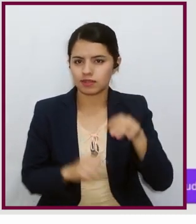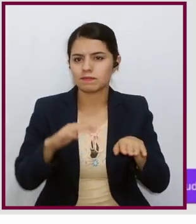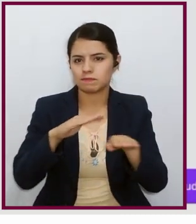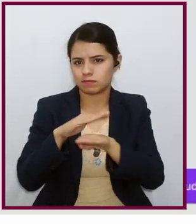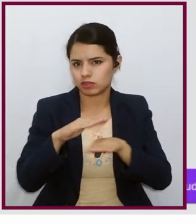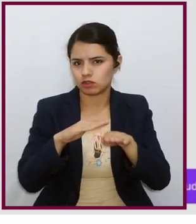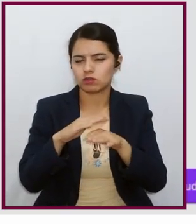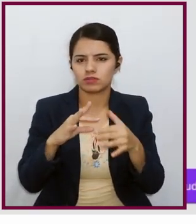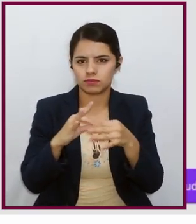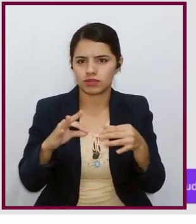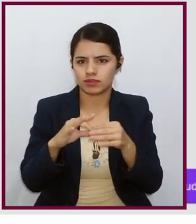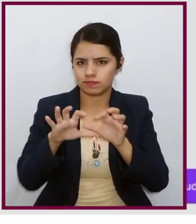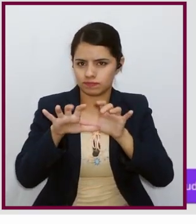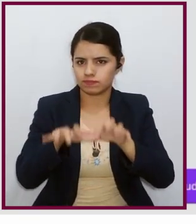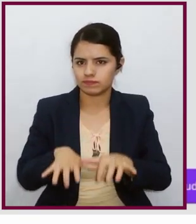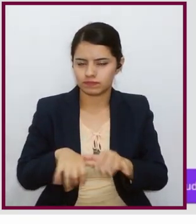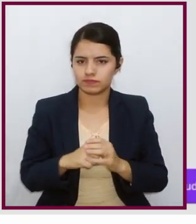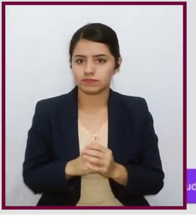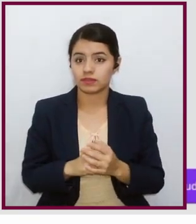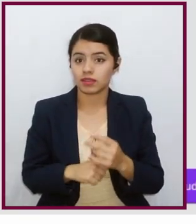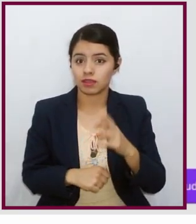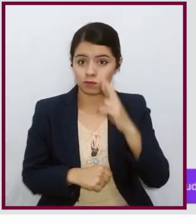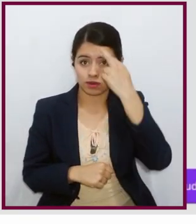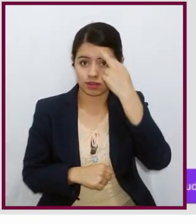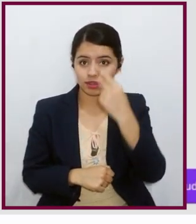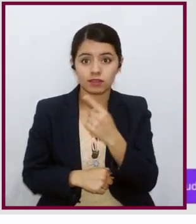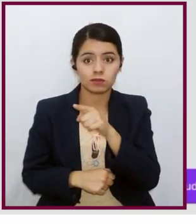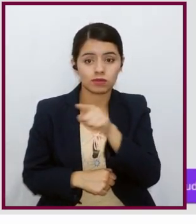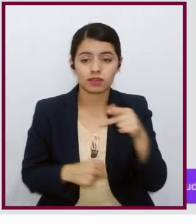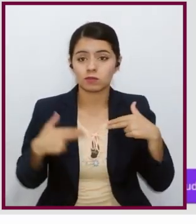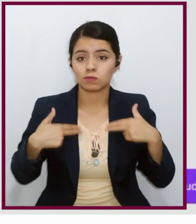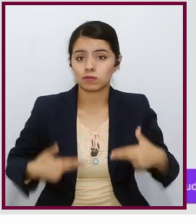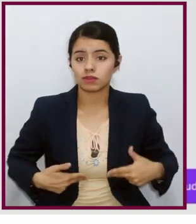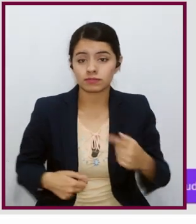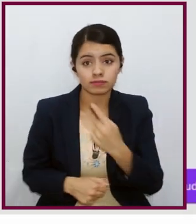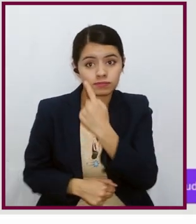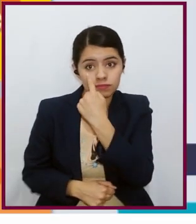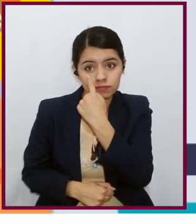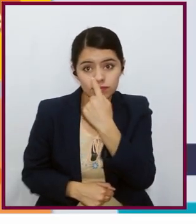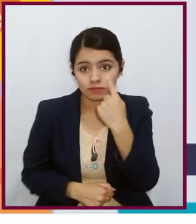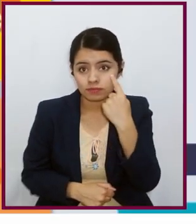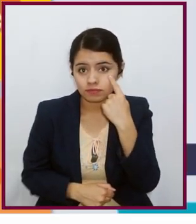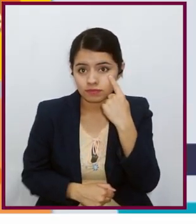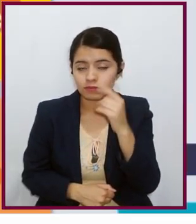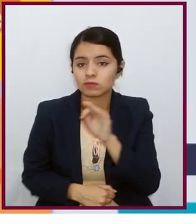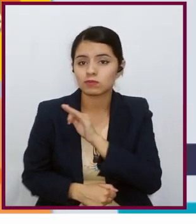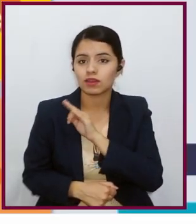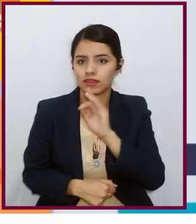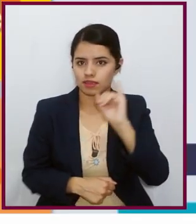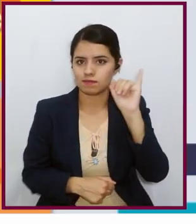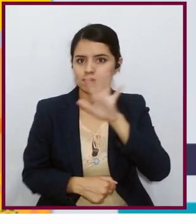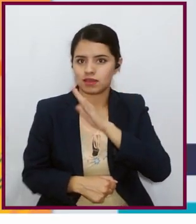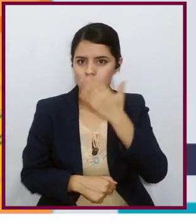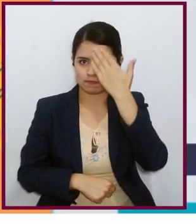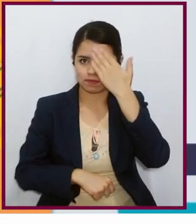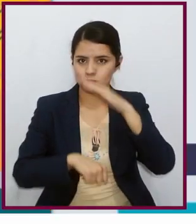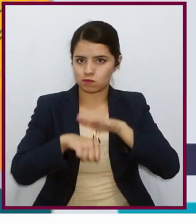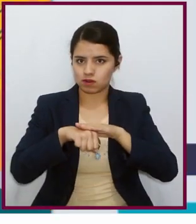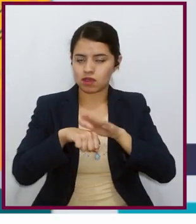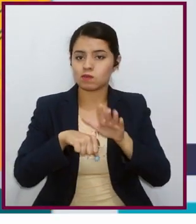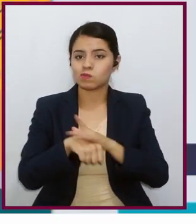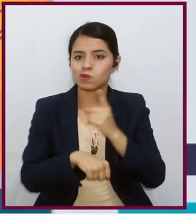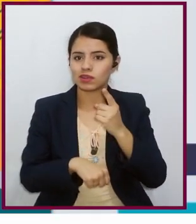¿Qué debemos entender de la infografía que no tengan otras formas como la monografía? Claro está en que